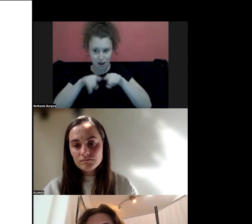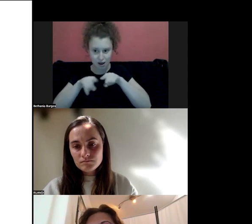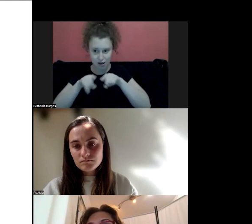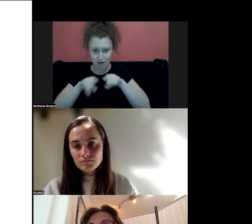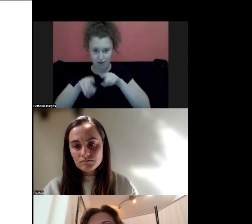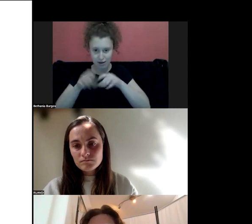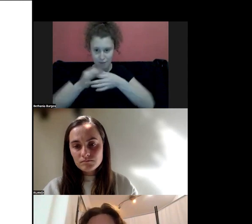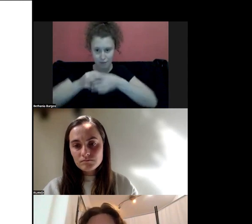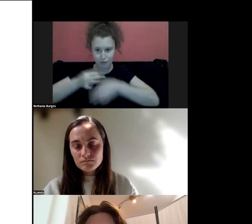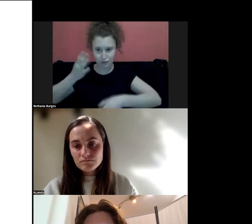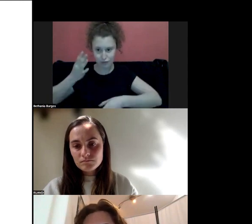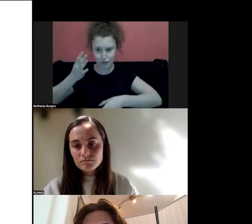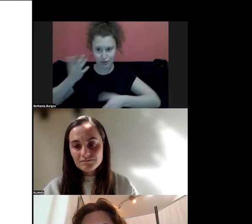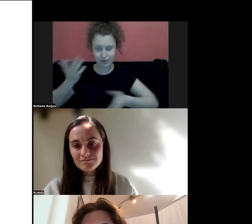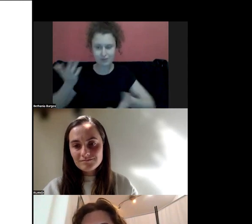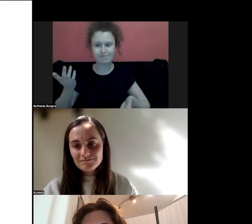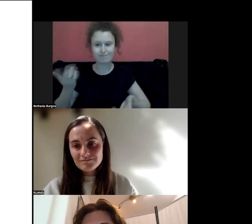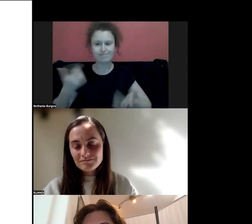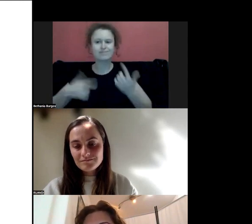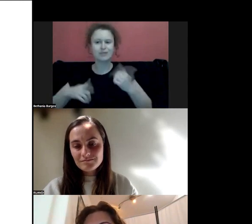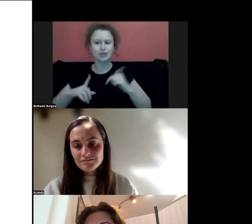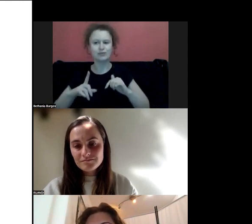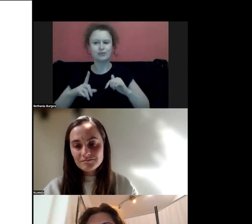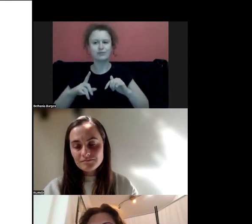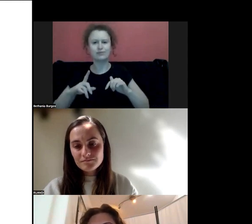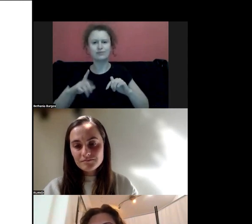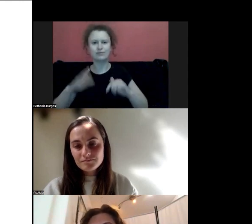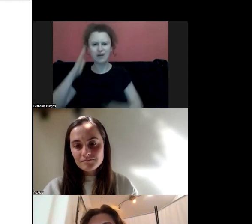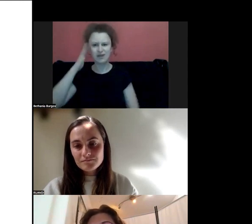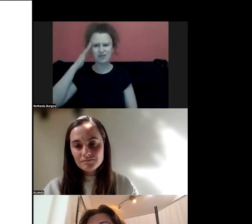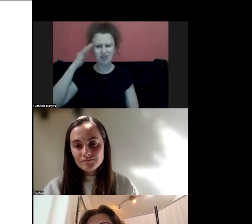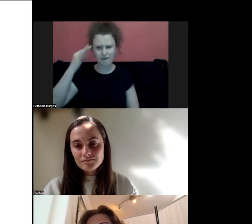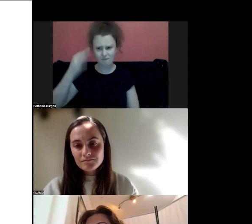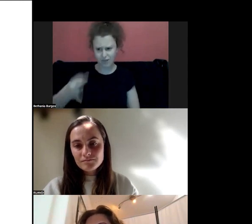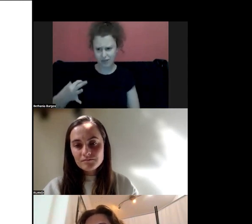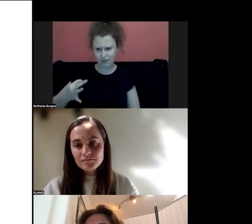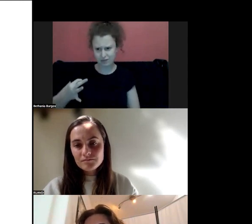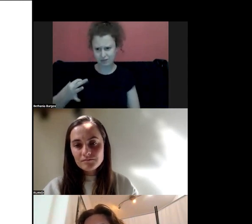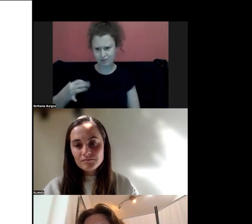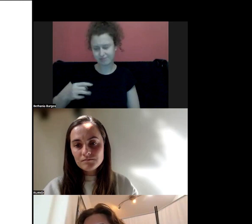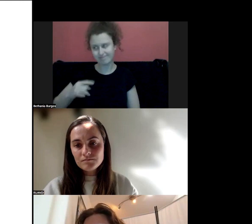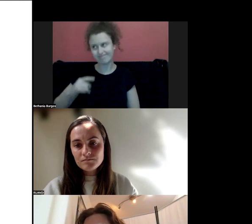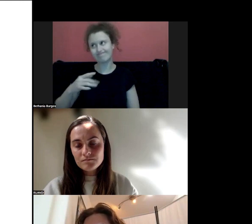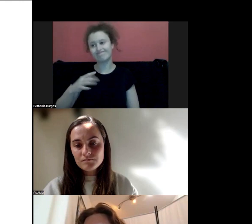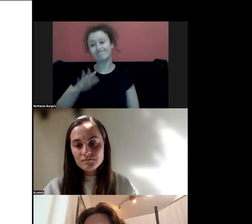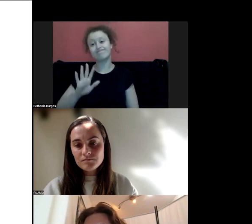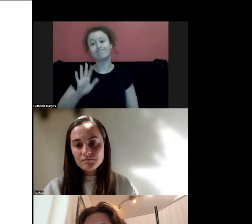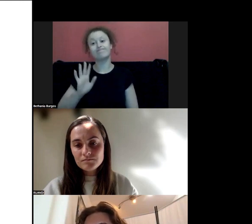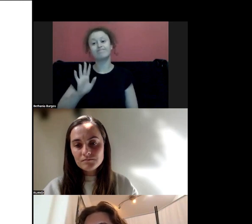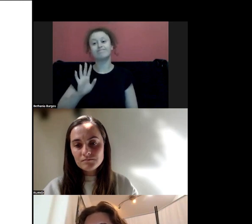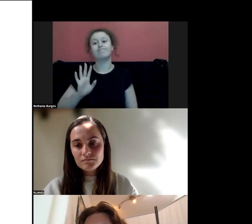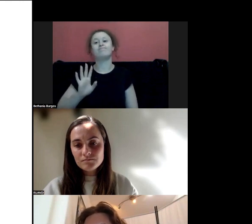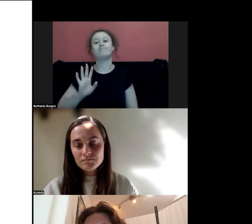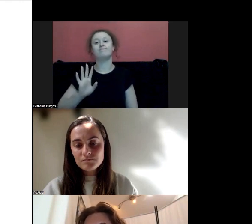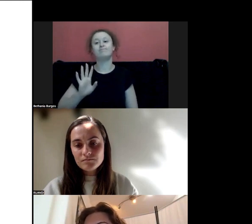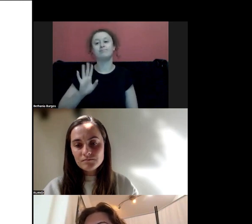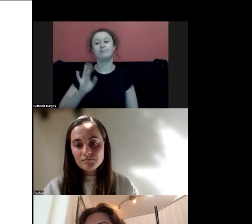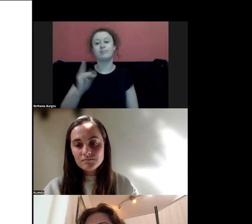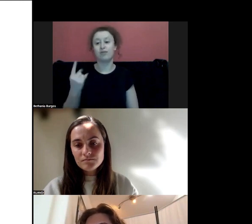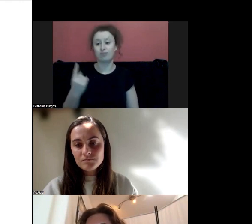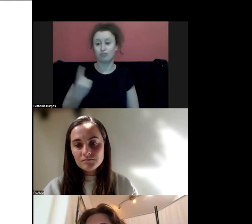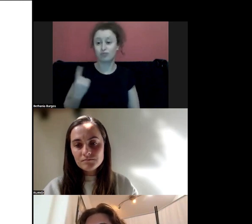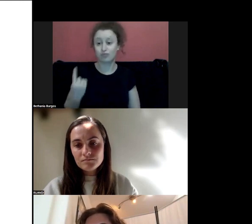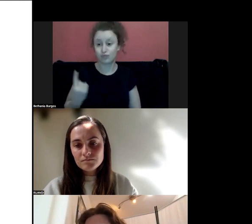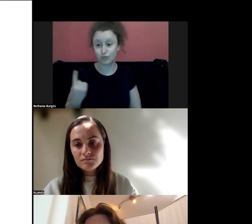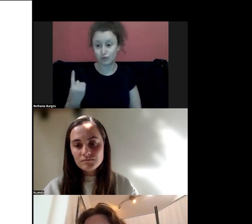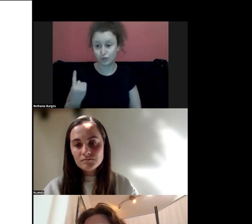código deontológico? Yo a veces pienso que no. La autonomía del paciente se pone en duda sobre todo cuando estamos hablando